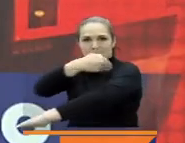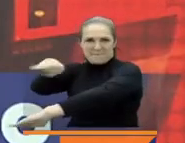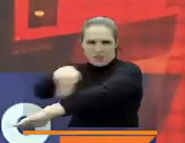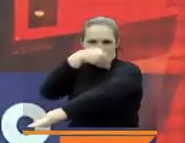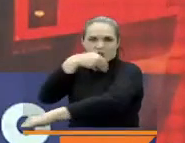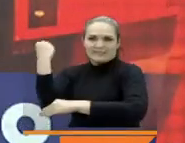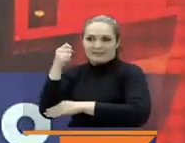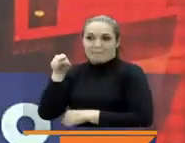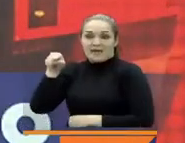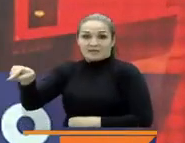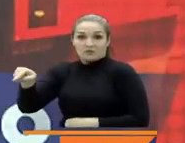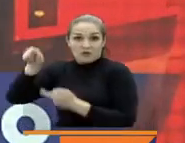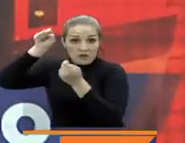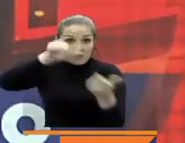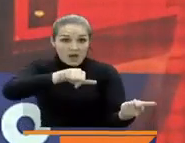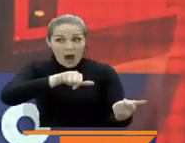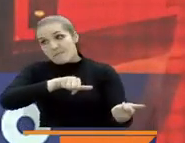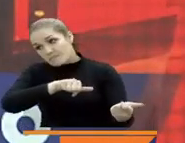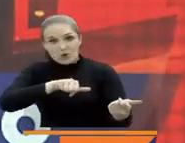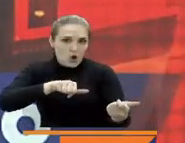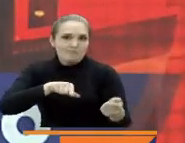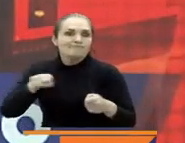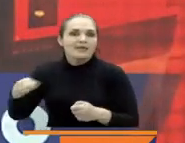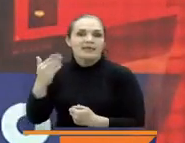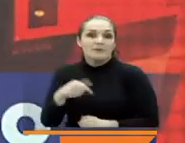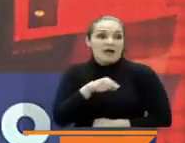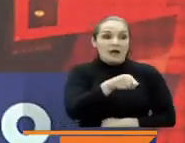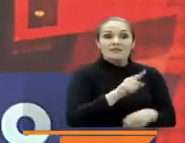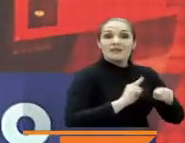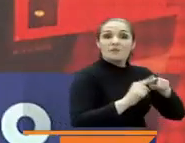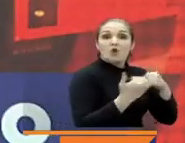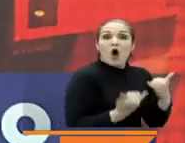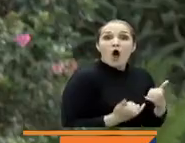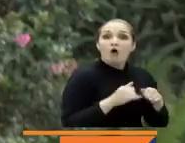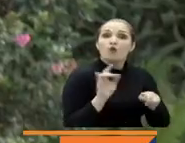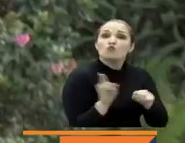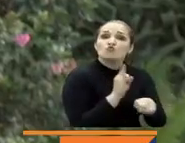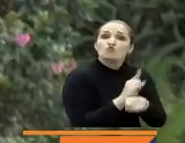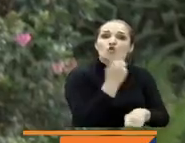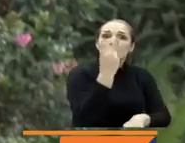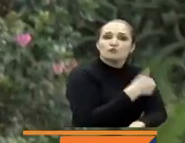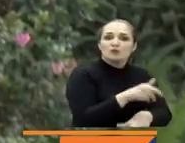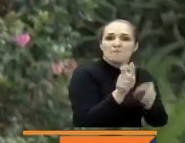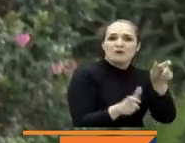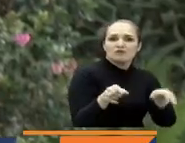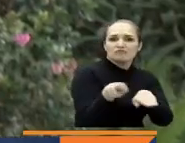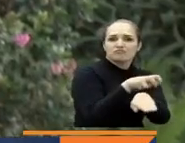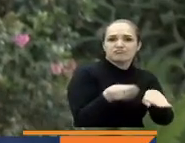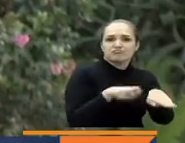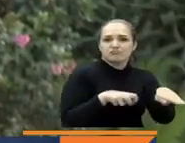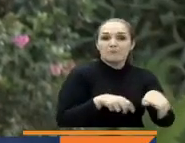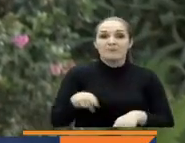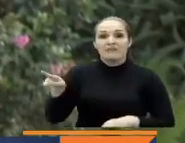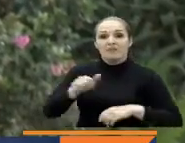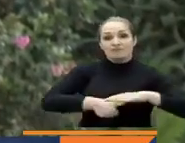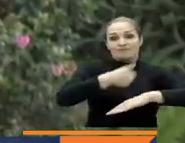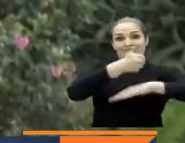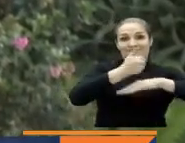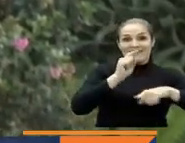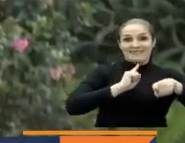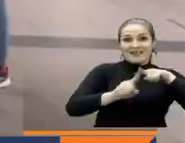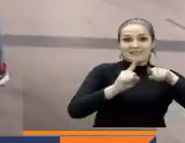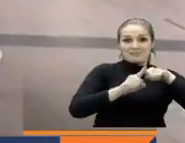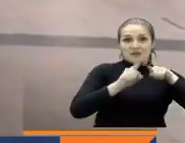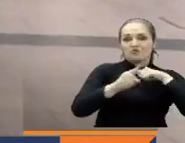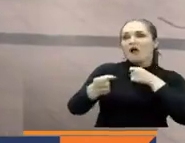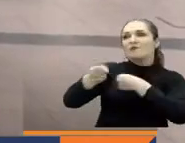Actualmente, Transmilenio moviliza a más de 2 millones de pasajeros. El gerente de Transmilenio, Felipe Ramírez, en entrevista con